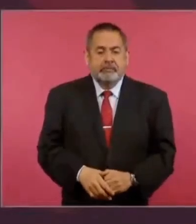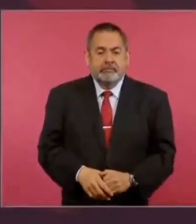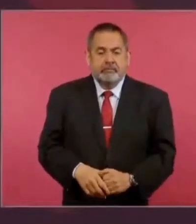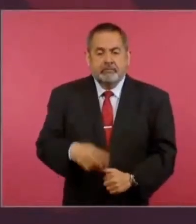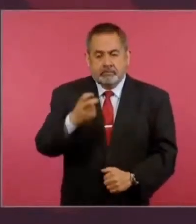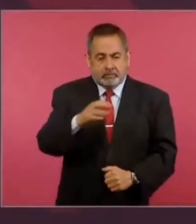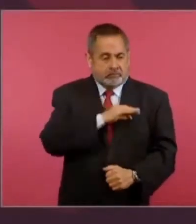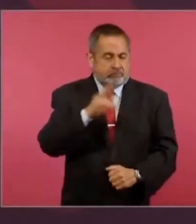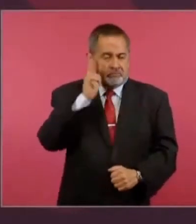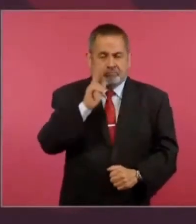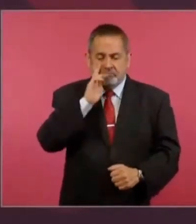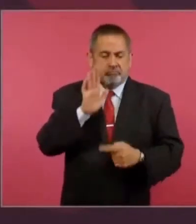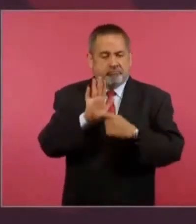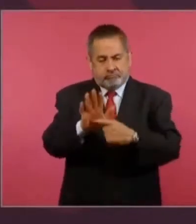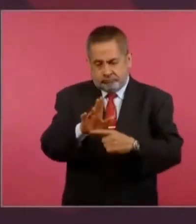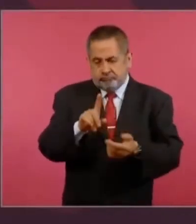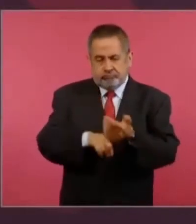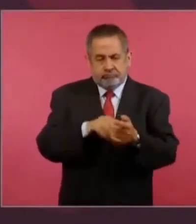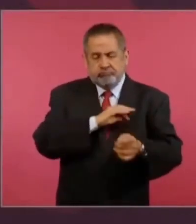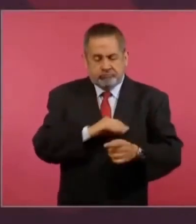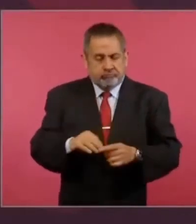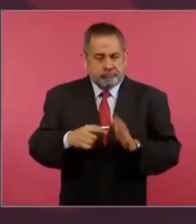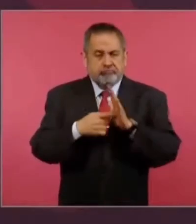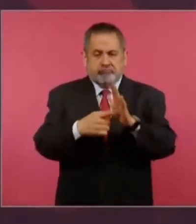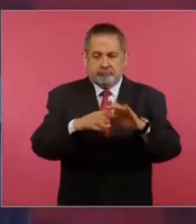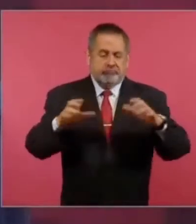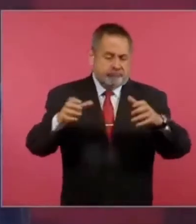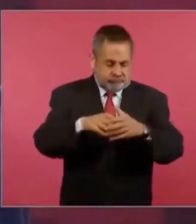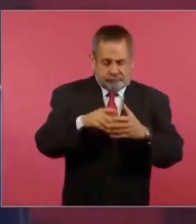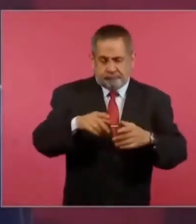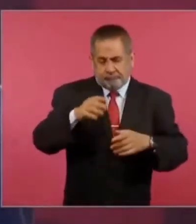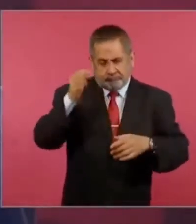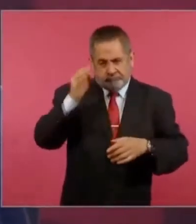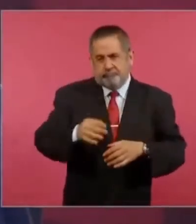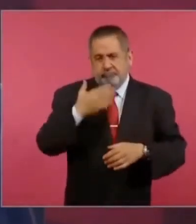Eso se puede probar técnica, científicamente.